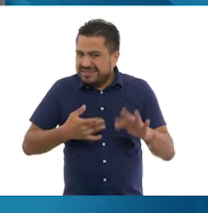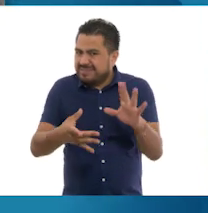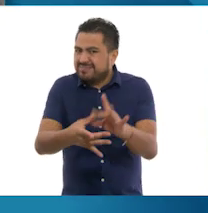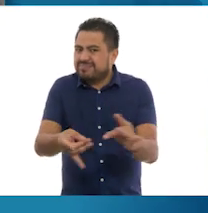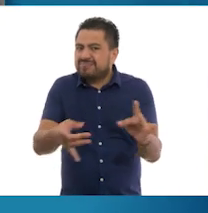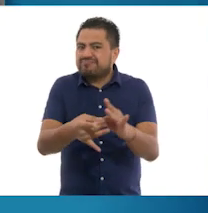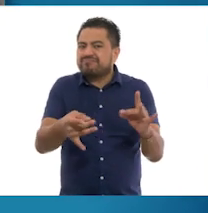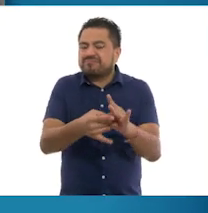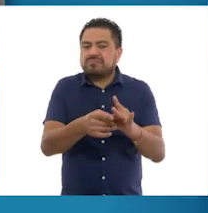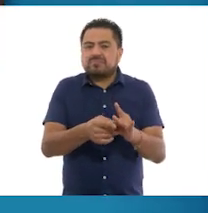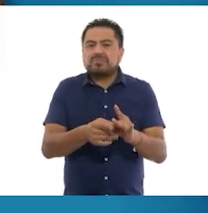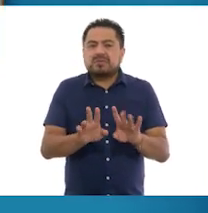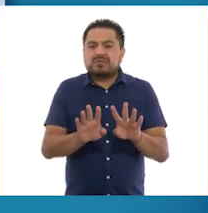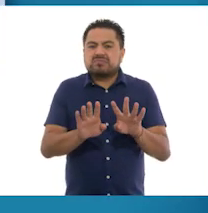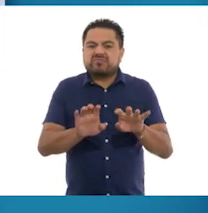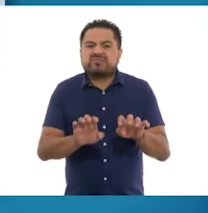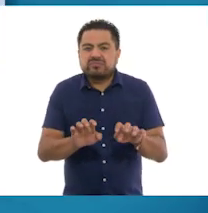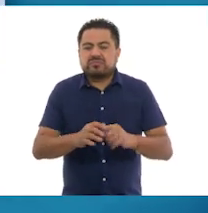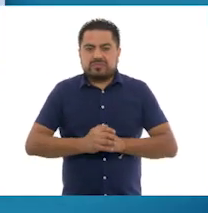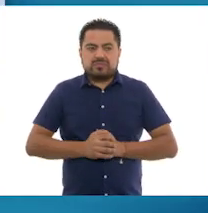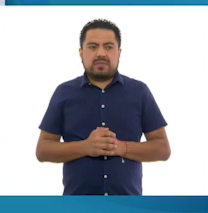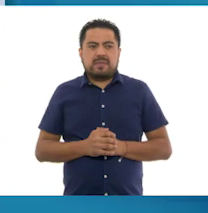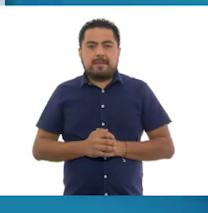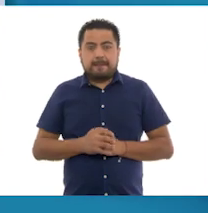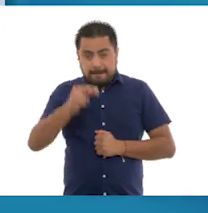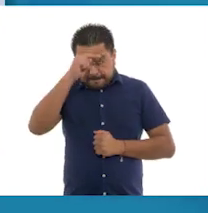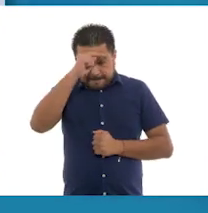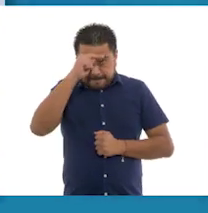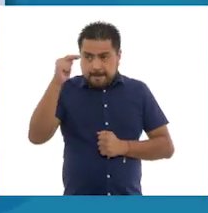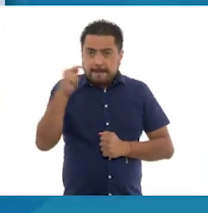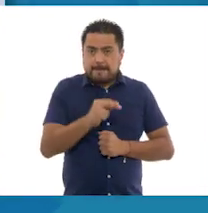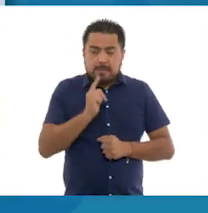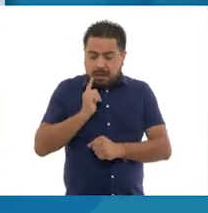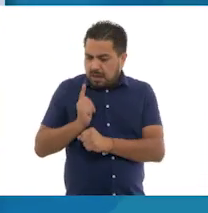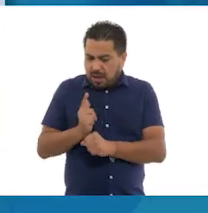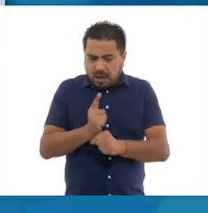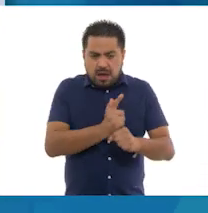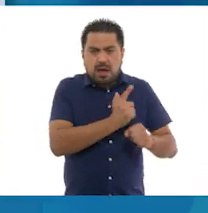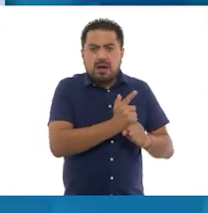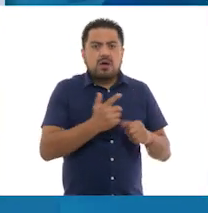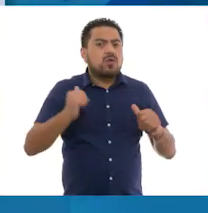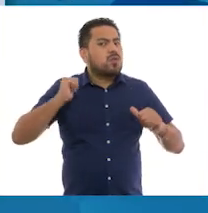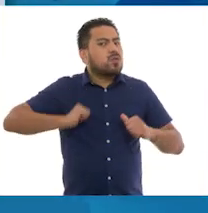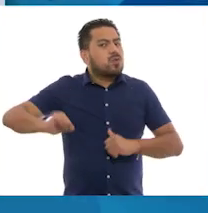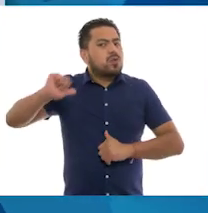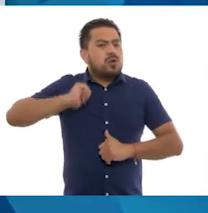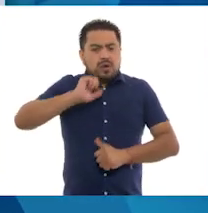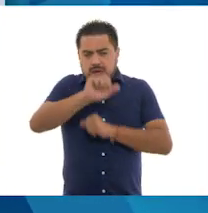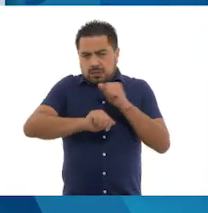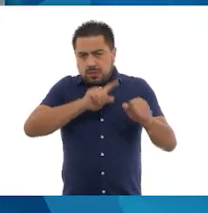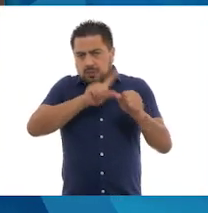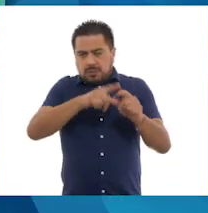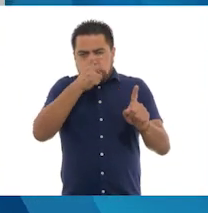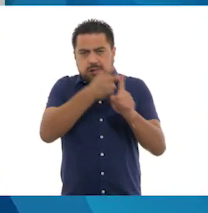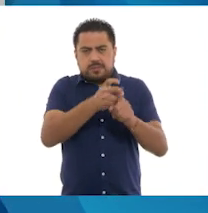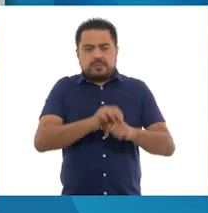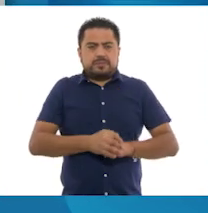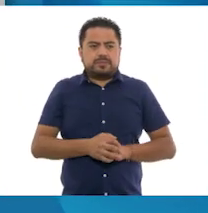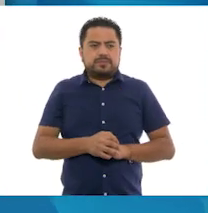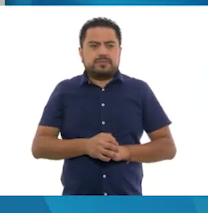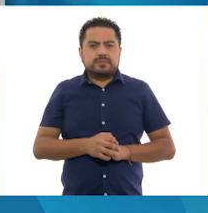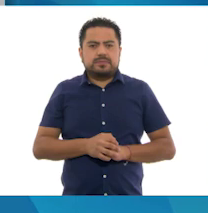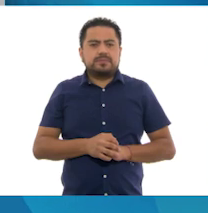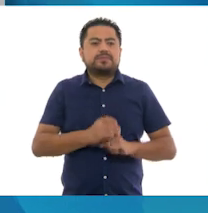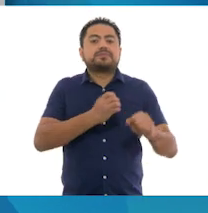son torcidos. En México se han encontrado especies endémicas de estos animales. Los